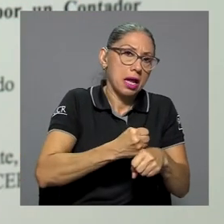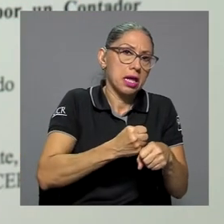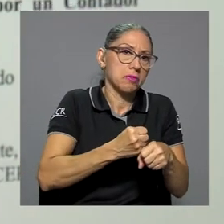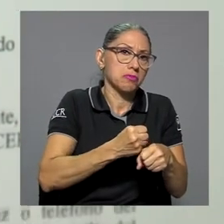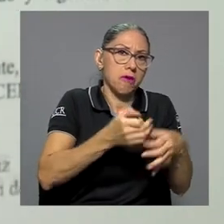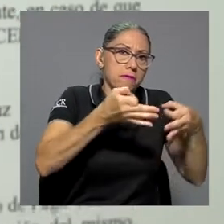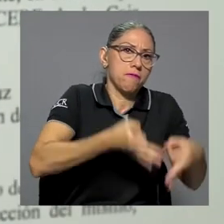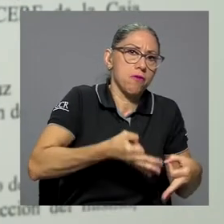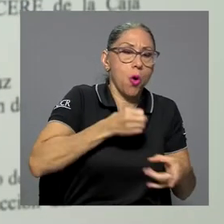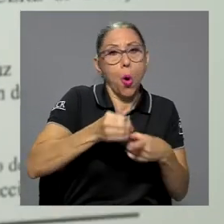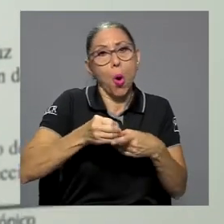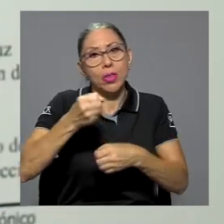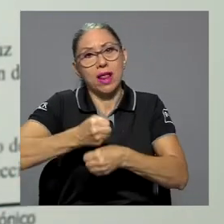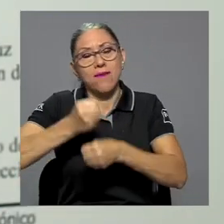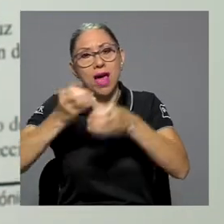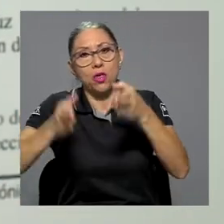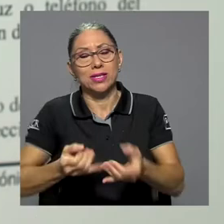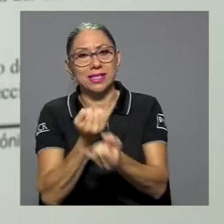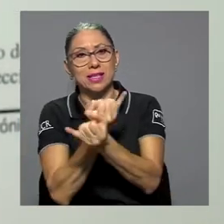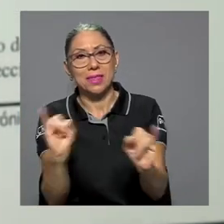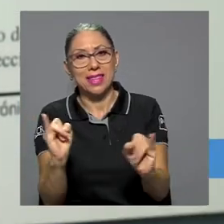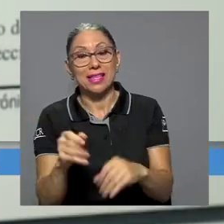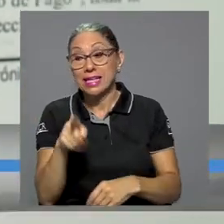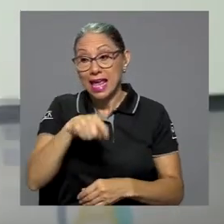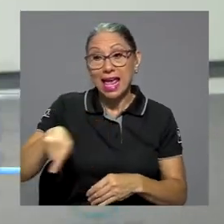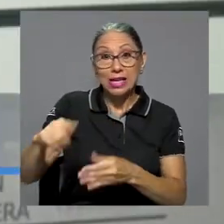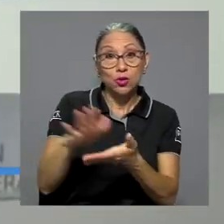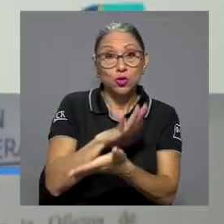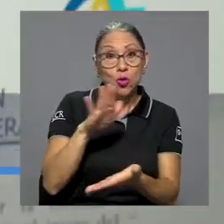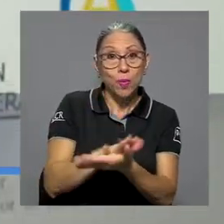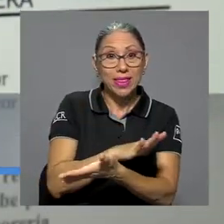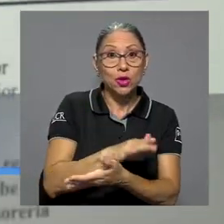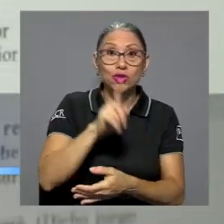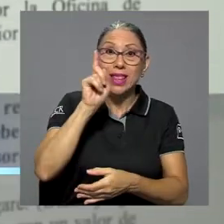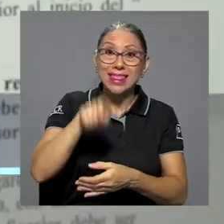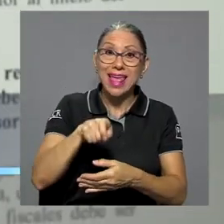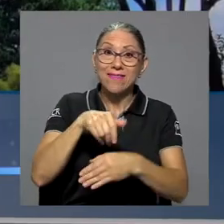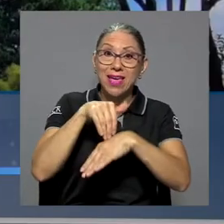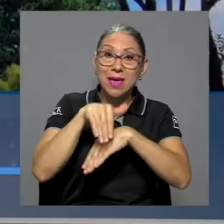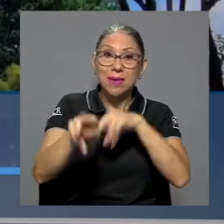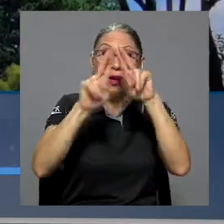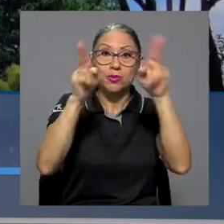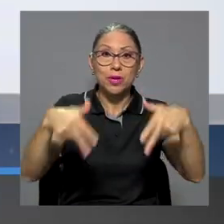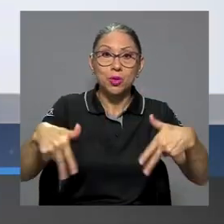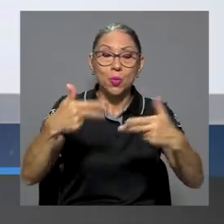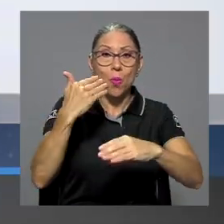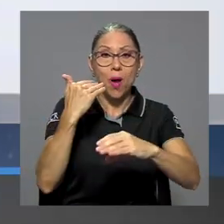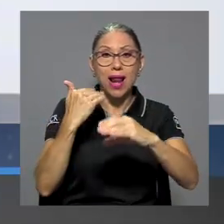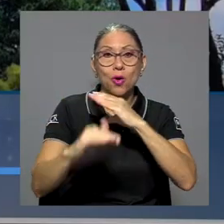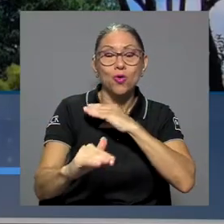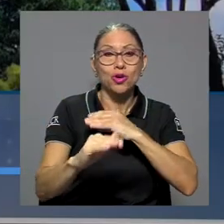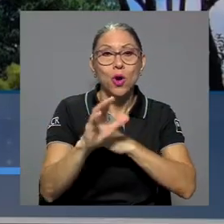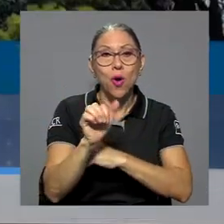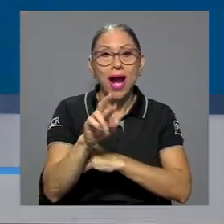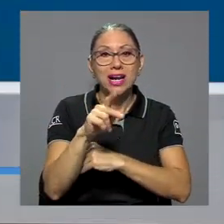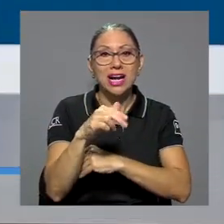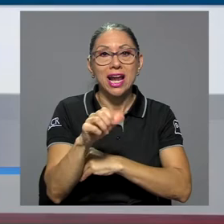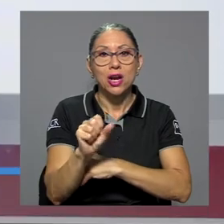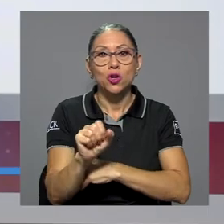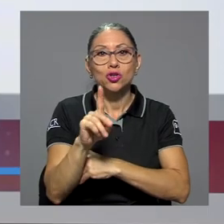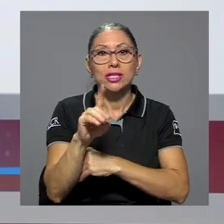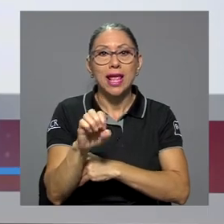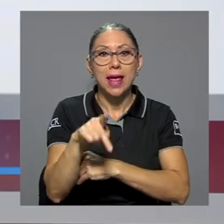independientes. El envío de estos documentos debe de ser virtual. Puede enviarlos al correo